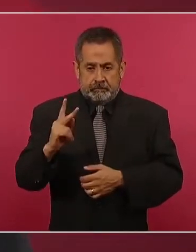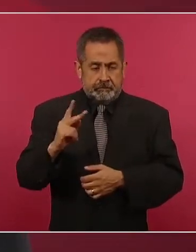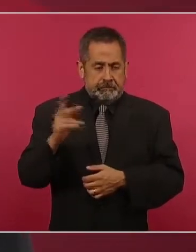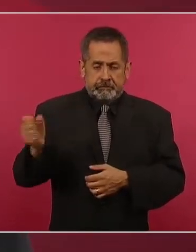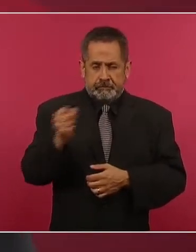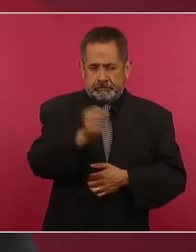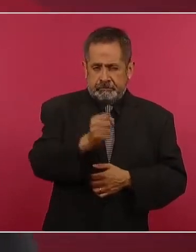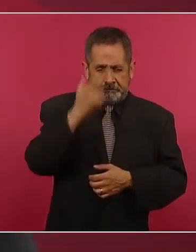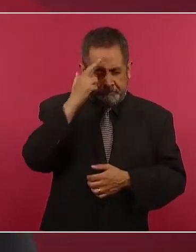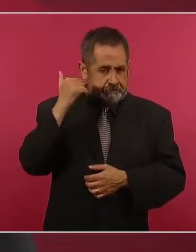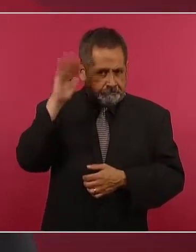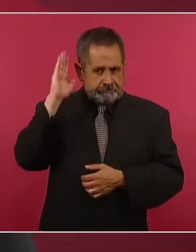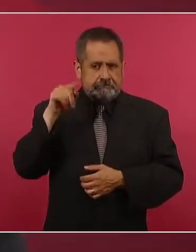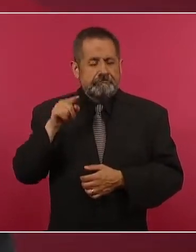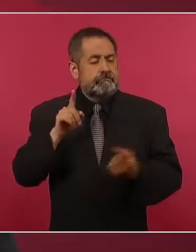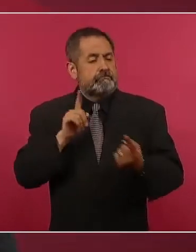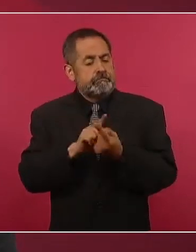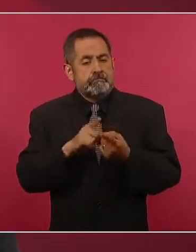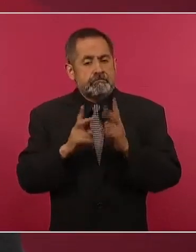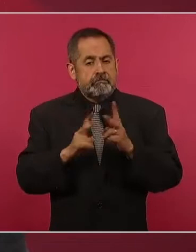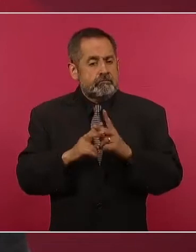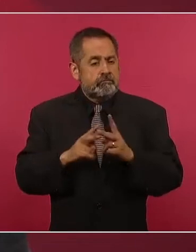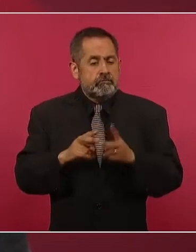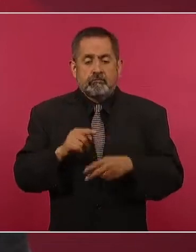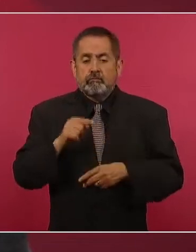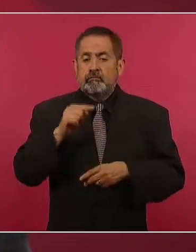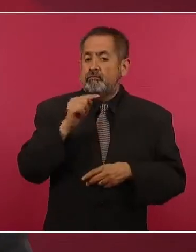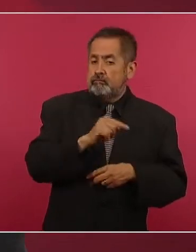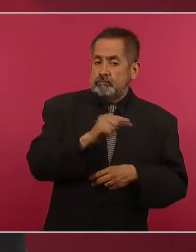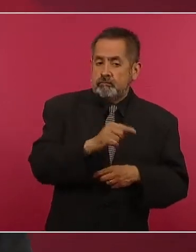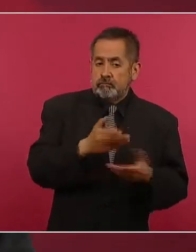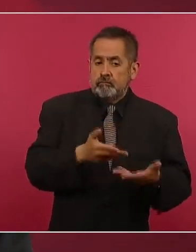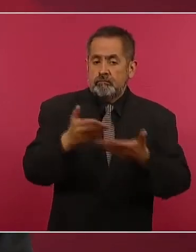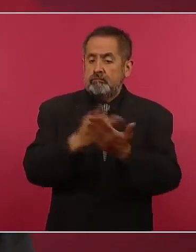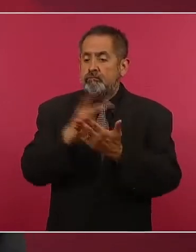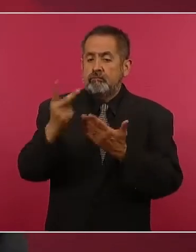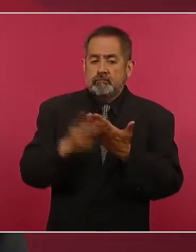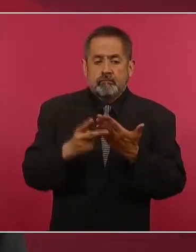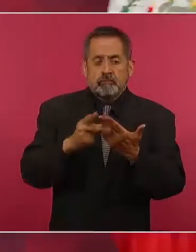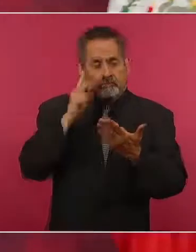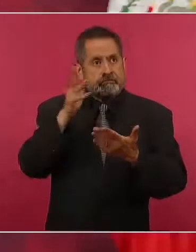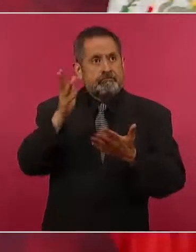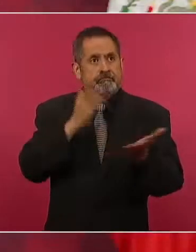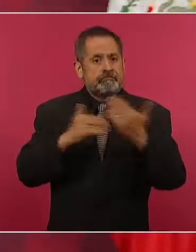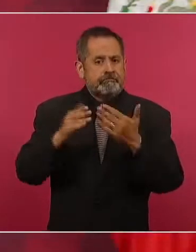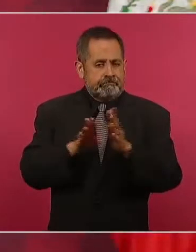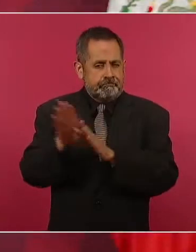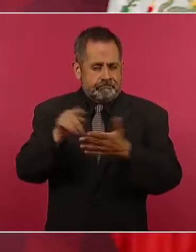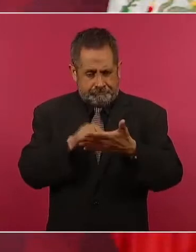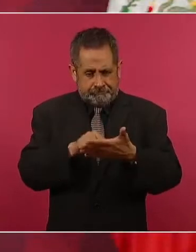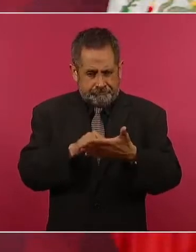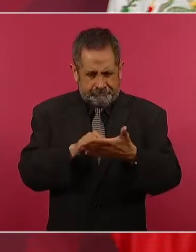nombrado fue que me presentó un programa de desarrollo que